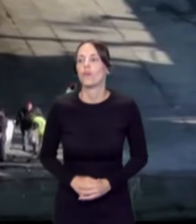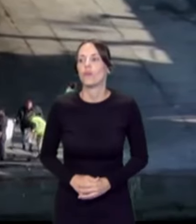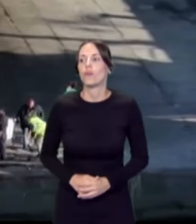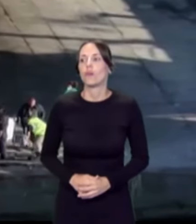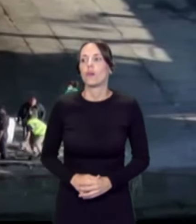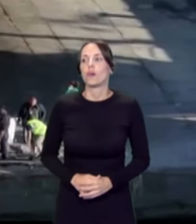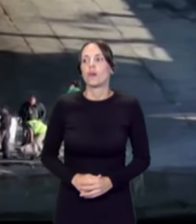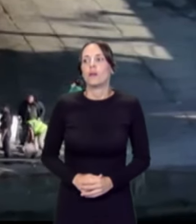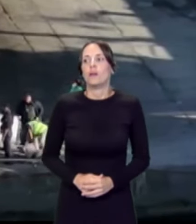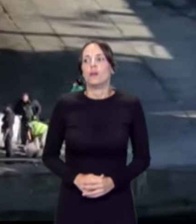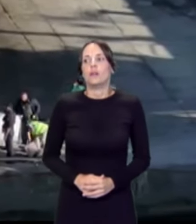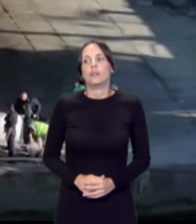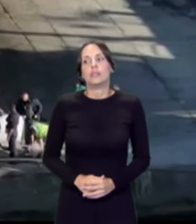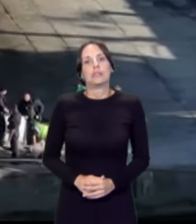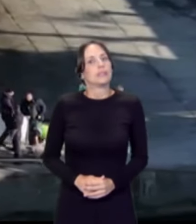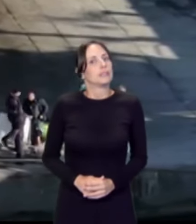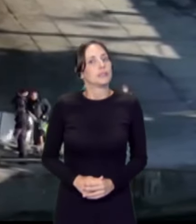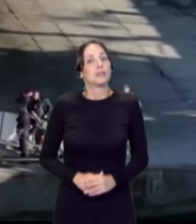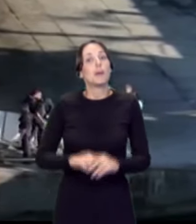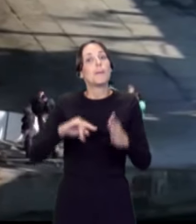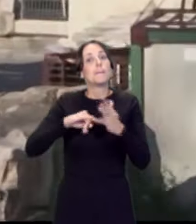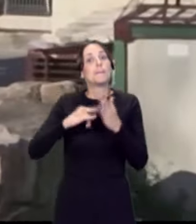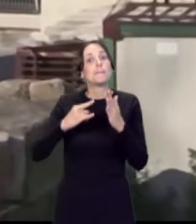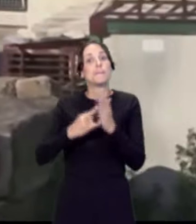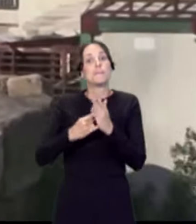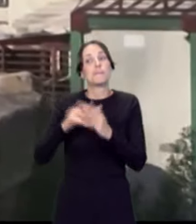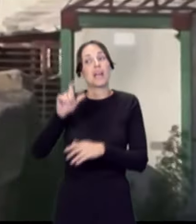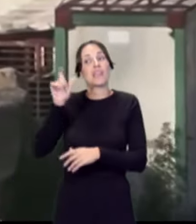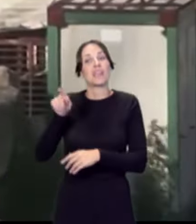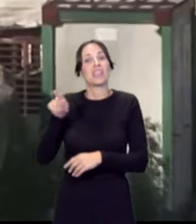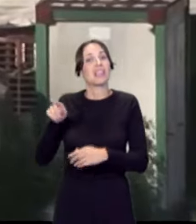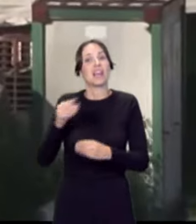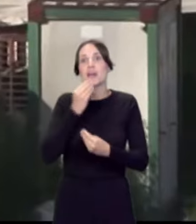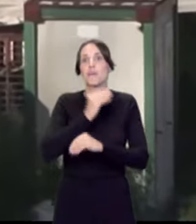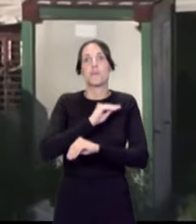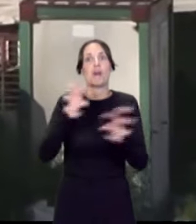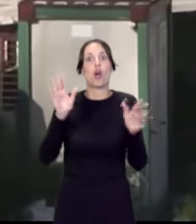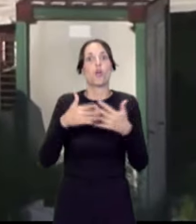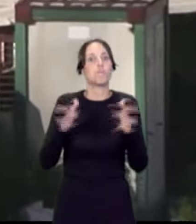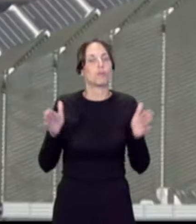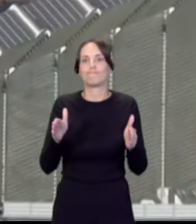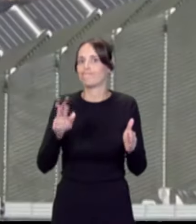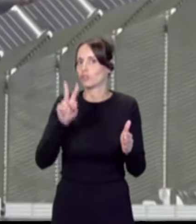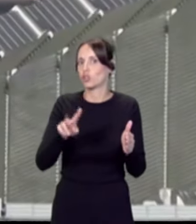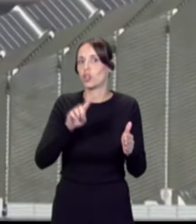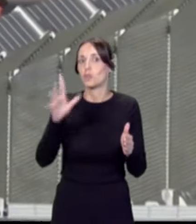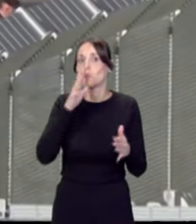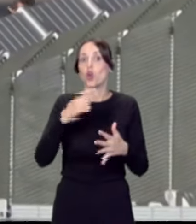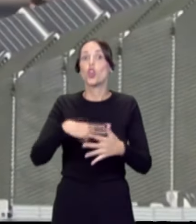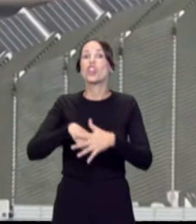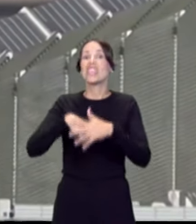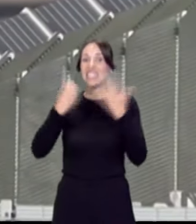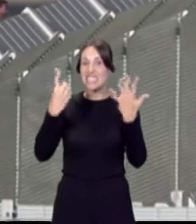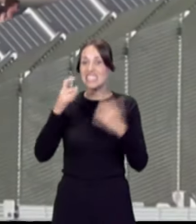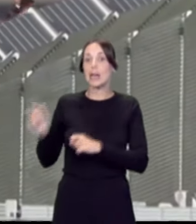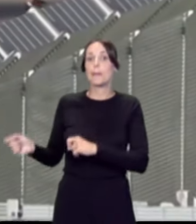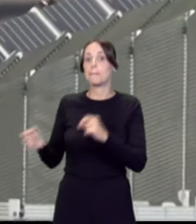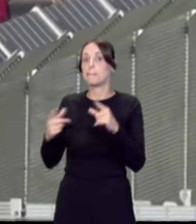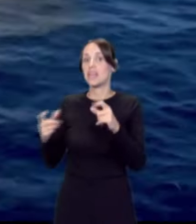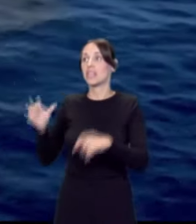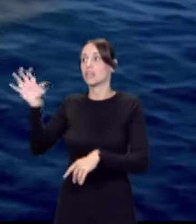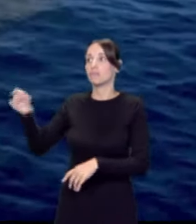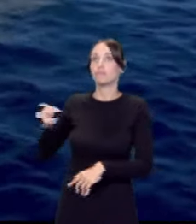No es el mejor estreno del plan Meloni. De los primeros 16 migrantes que han sido deportados a Albania, 4 hacen ya